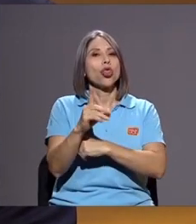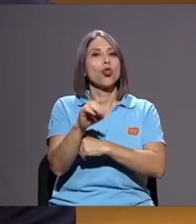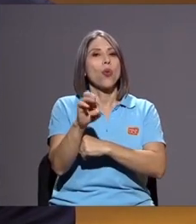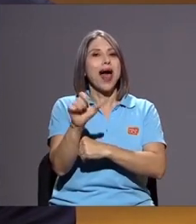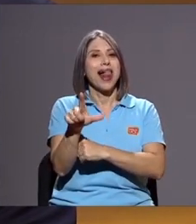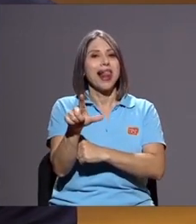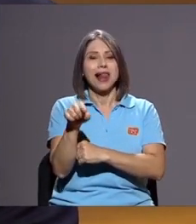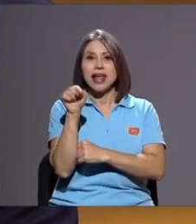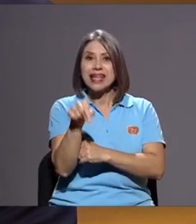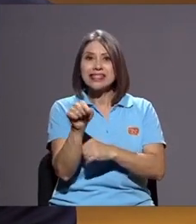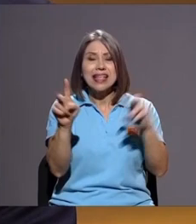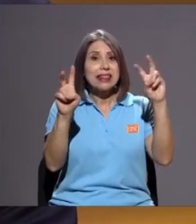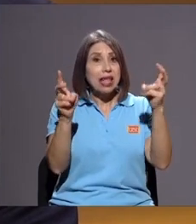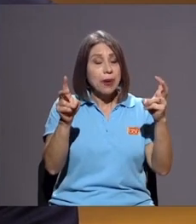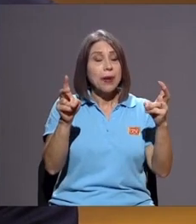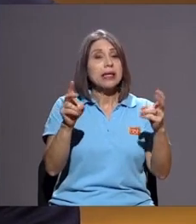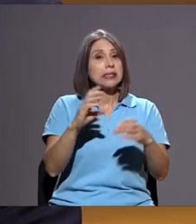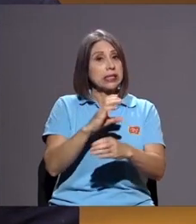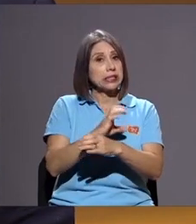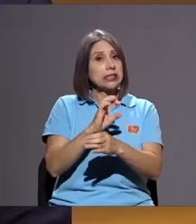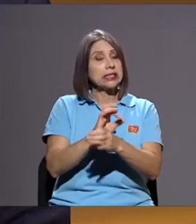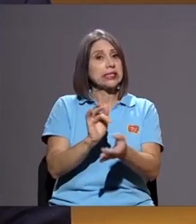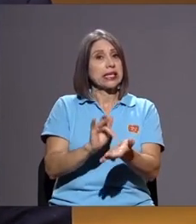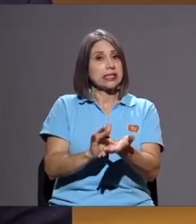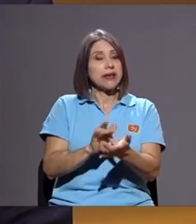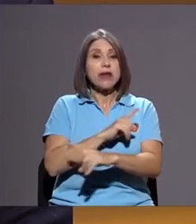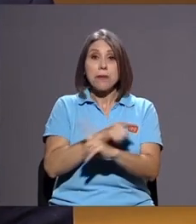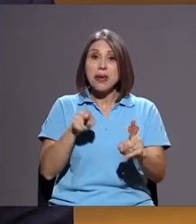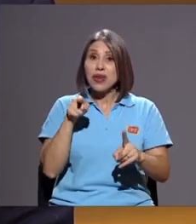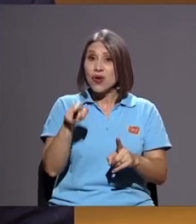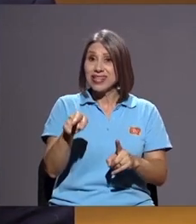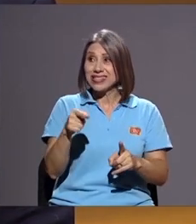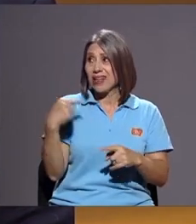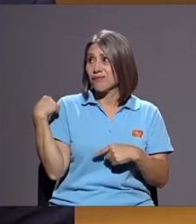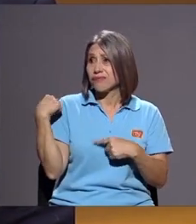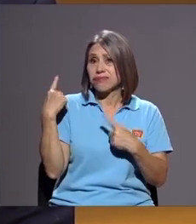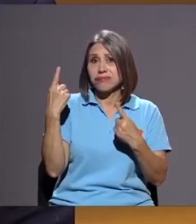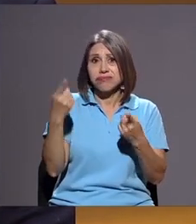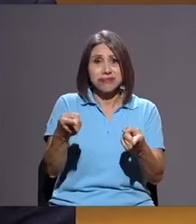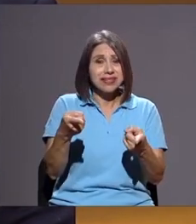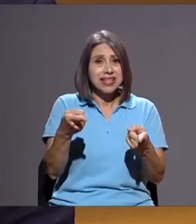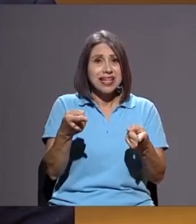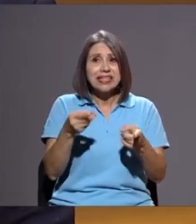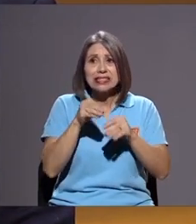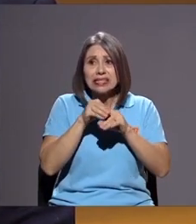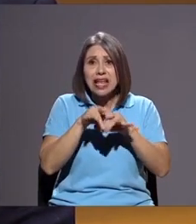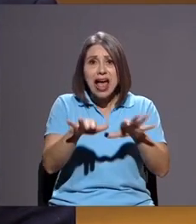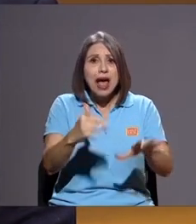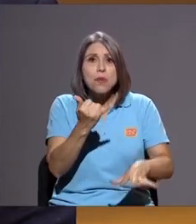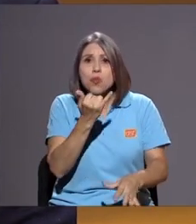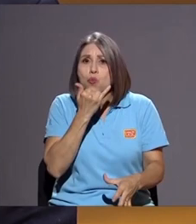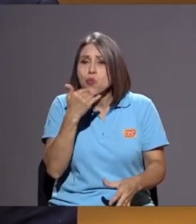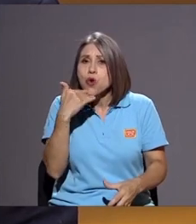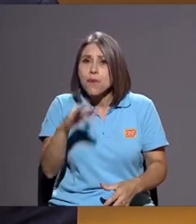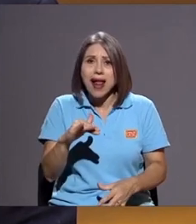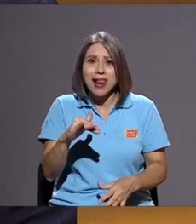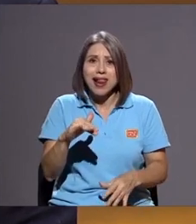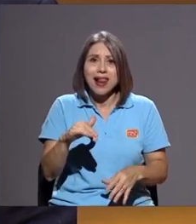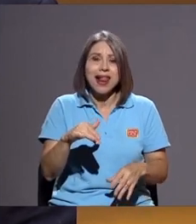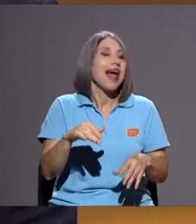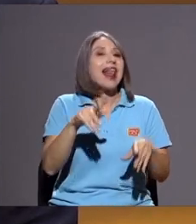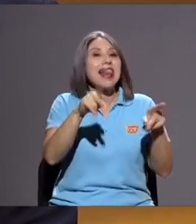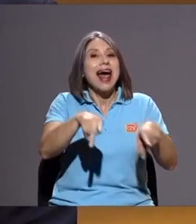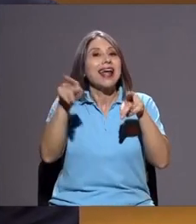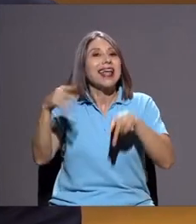es un tema sensible pero es un tema muy que se ha manejado muy mal en el sentido de que la gente le exponen como a ustedes dos que lo que quiero es